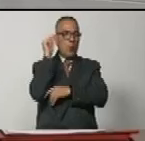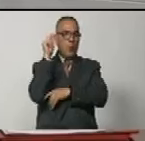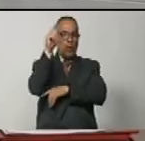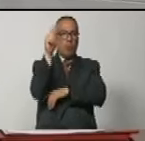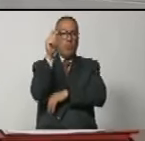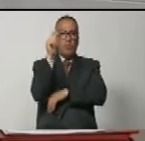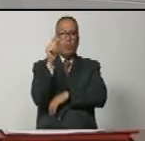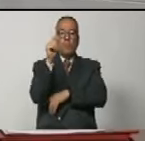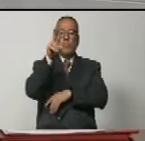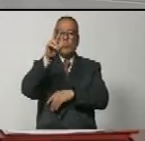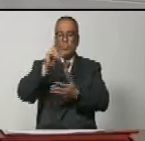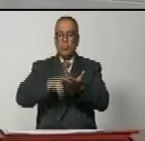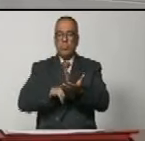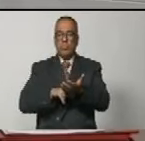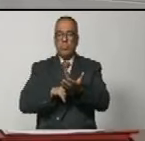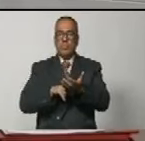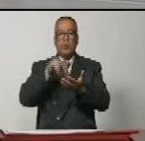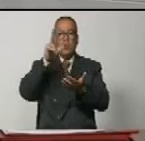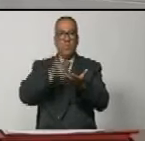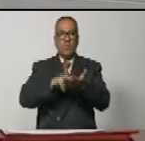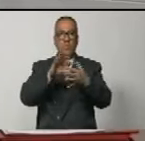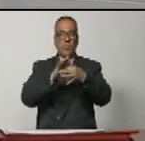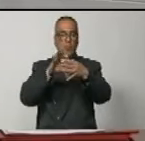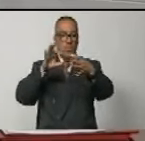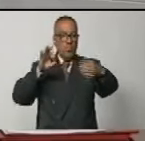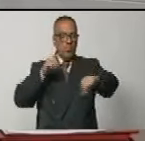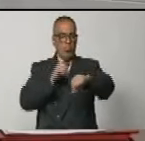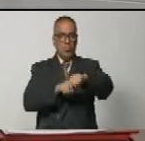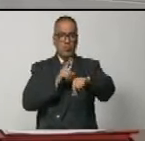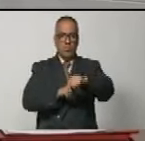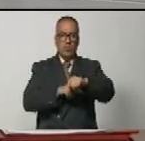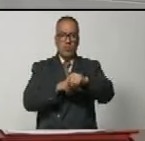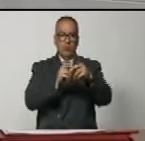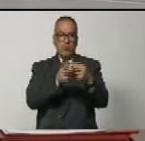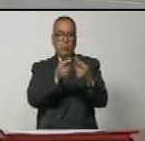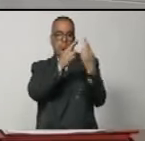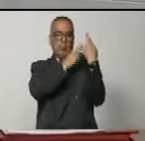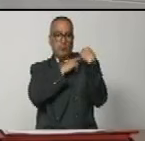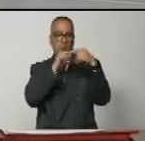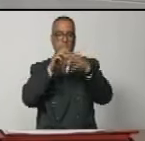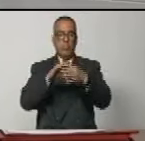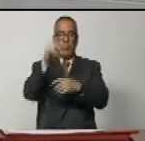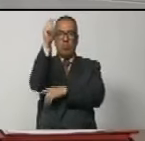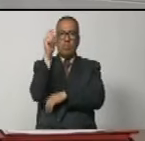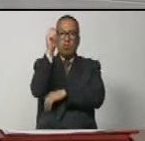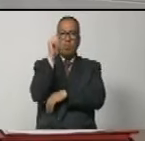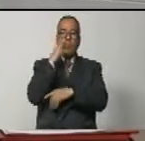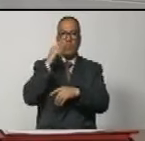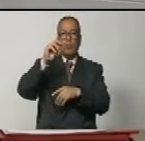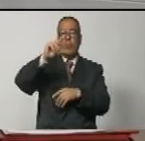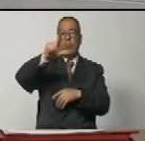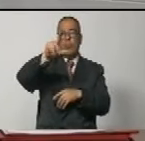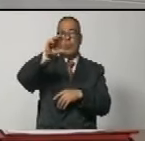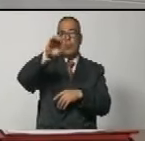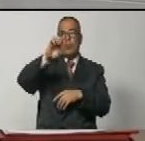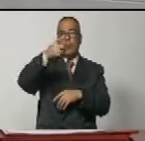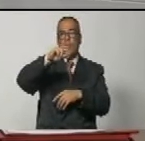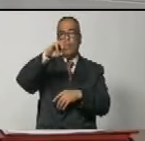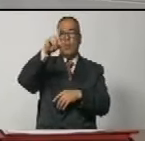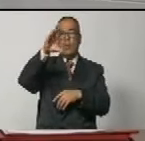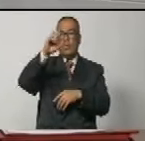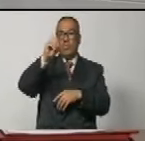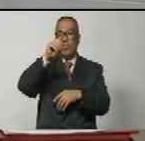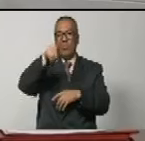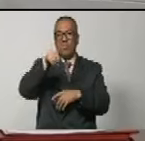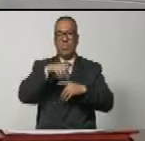diputados que estén a favor de aprobar la separación temporal del cargo de diputado de Leonardo Alfredo